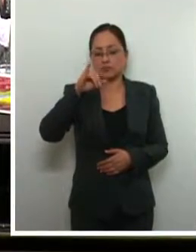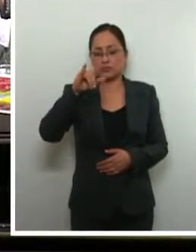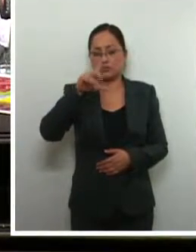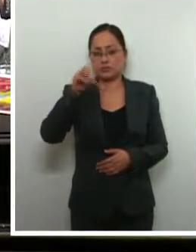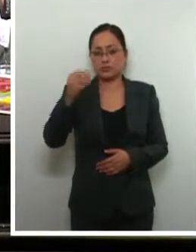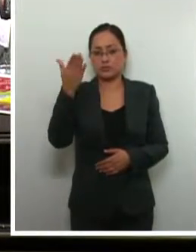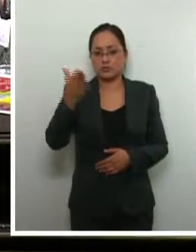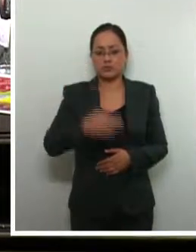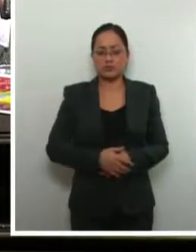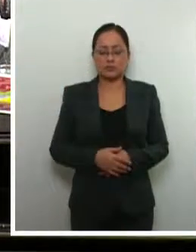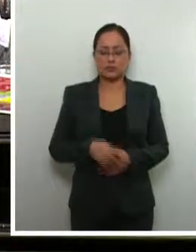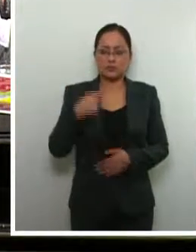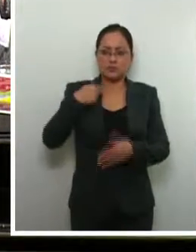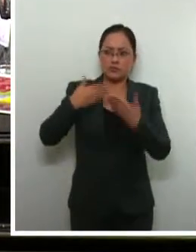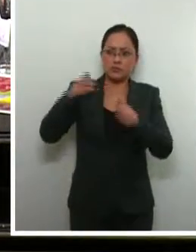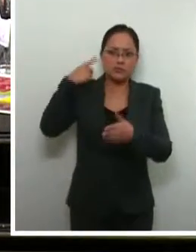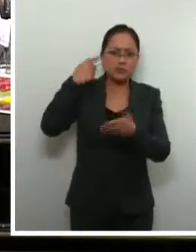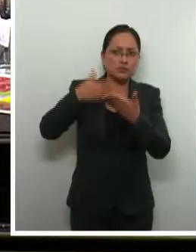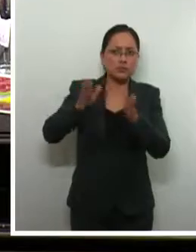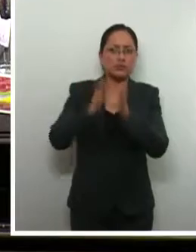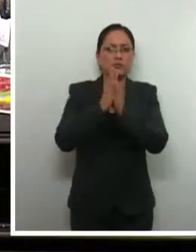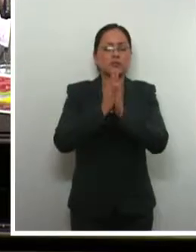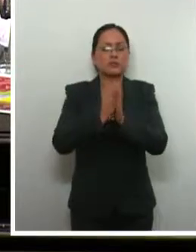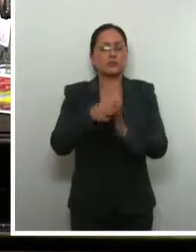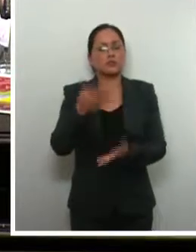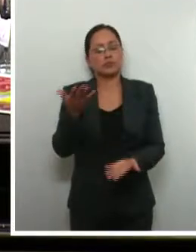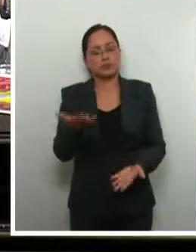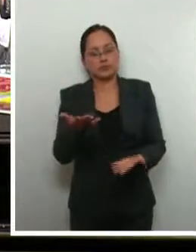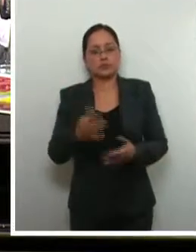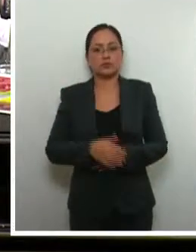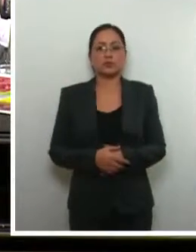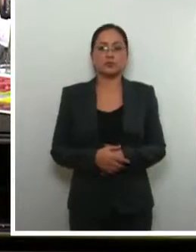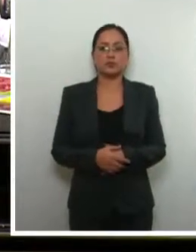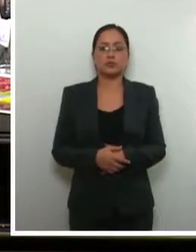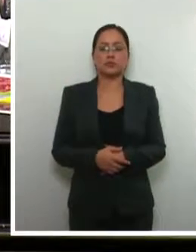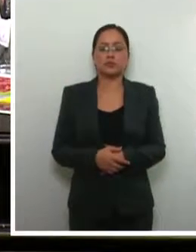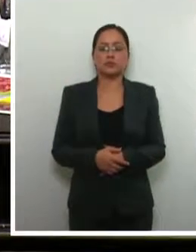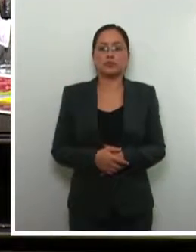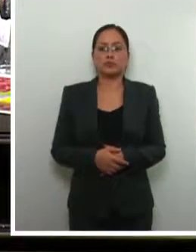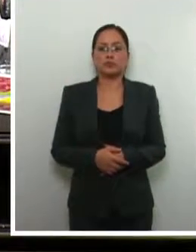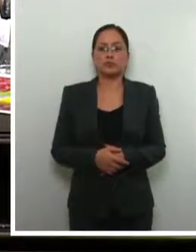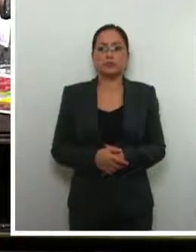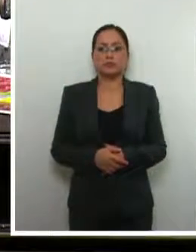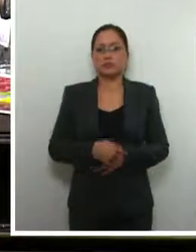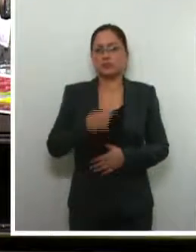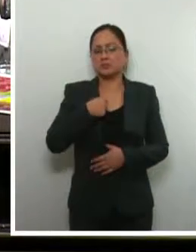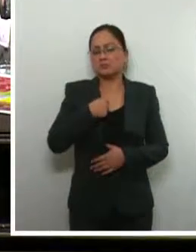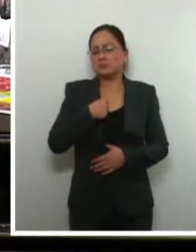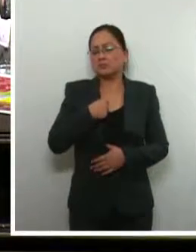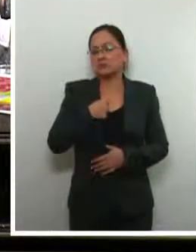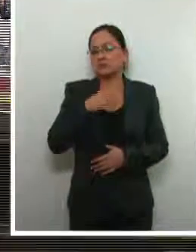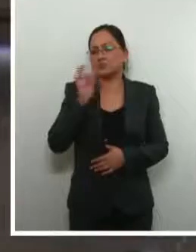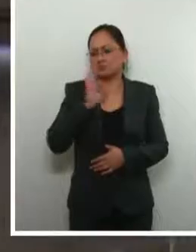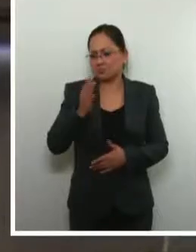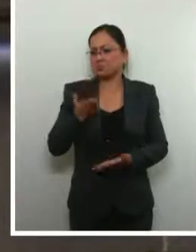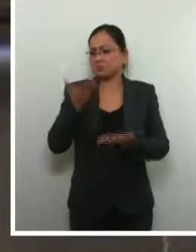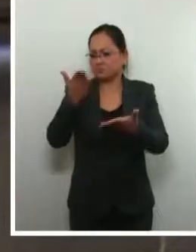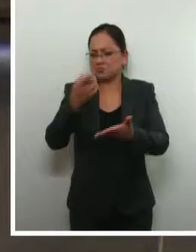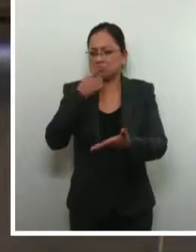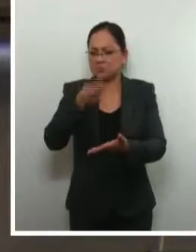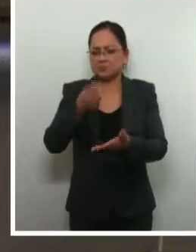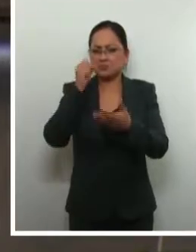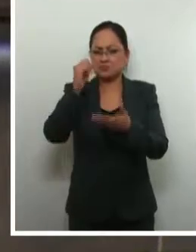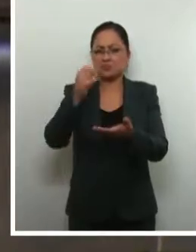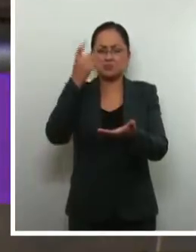Mi curul, ¿puedo? Por favor, sonido. A ver, miren, Yo podría ceder y decir que